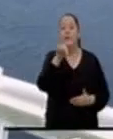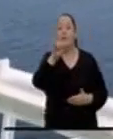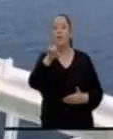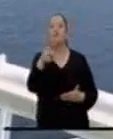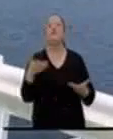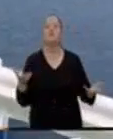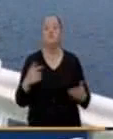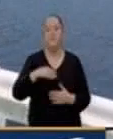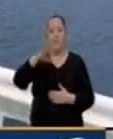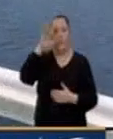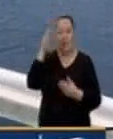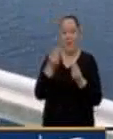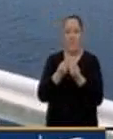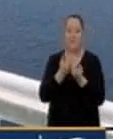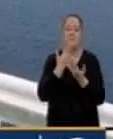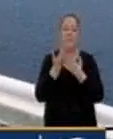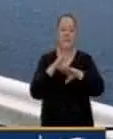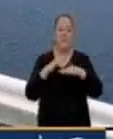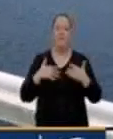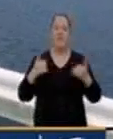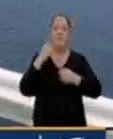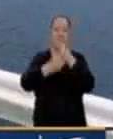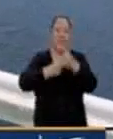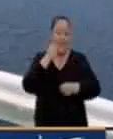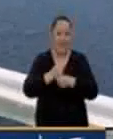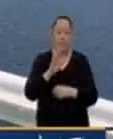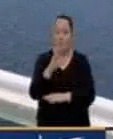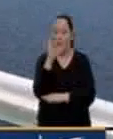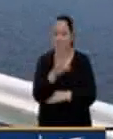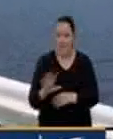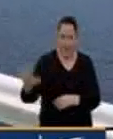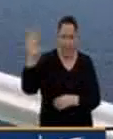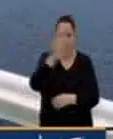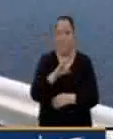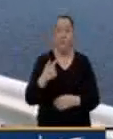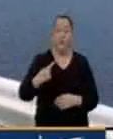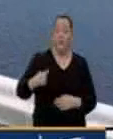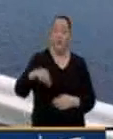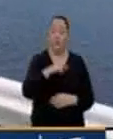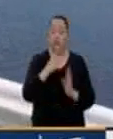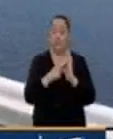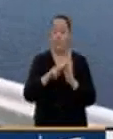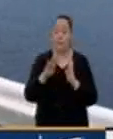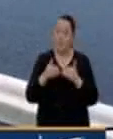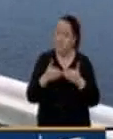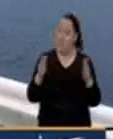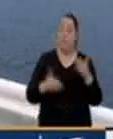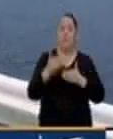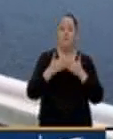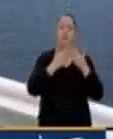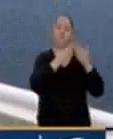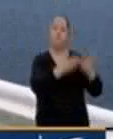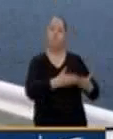Hola compañeros, muy buenas tardes, un feliz año para todos en Colombia. Estamos recibiendo el 2024 navegando